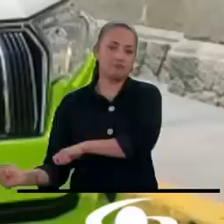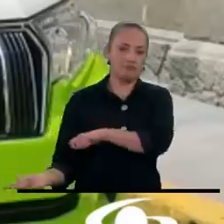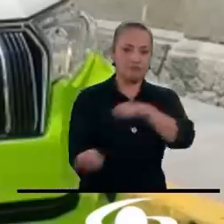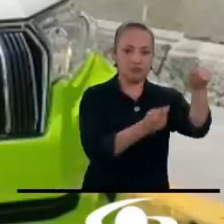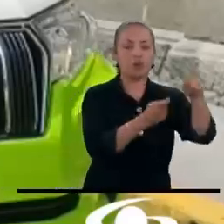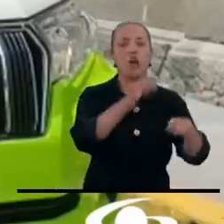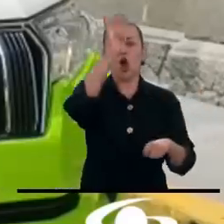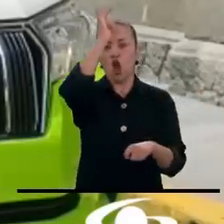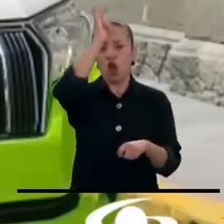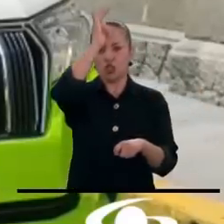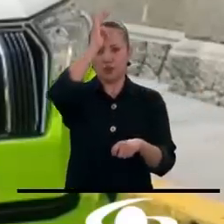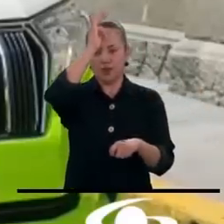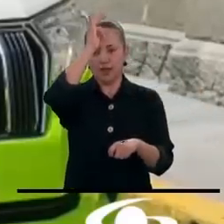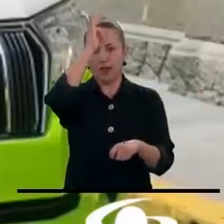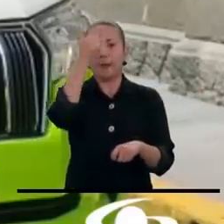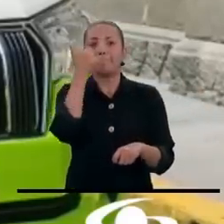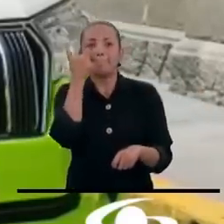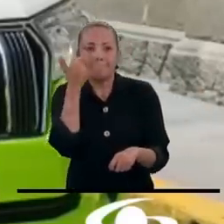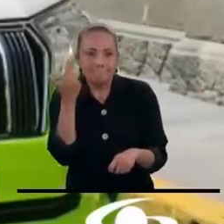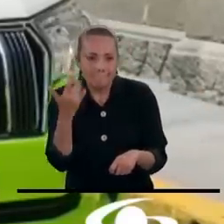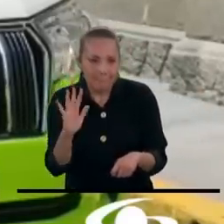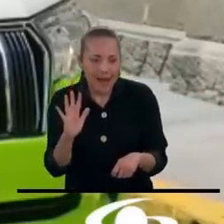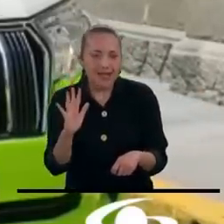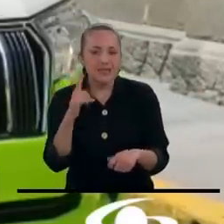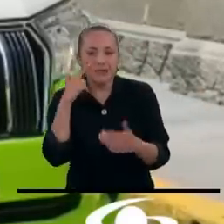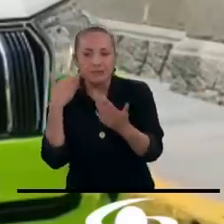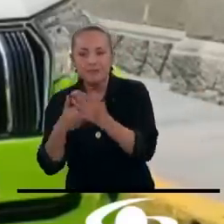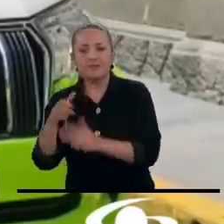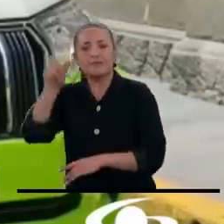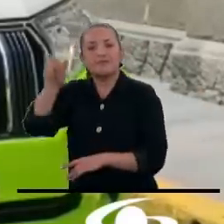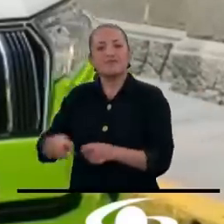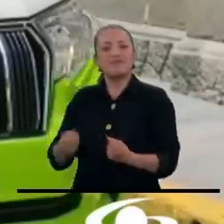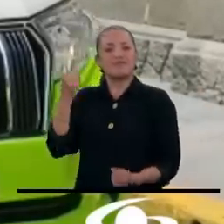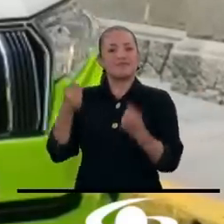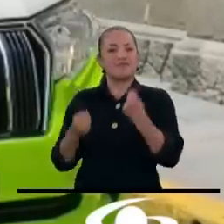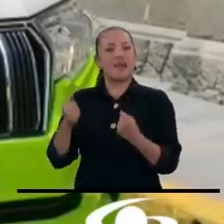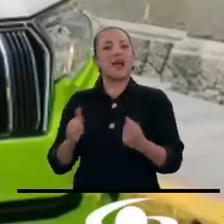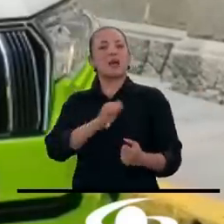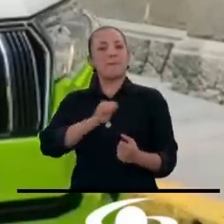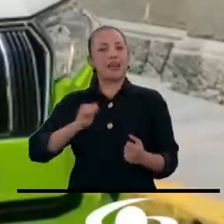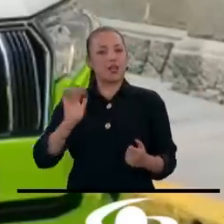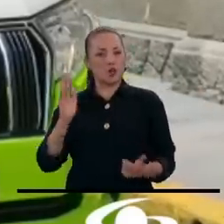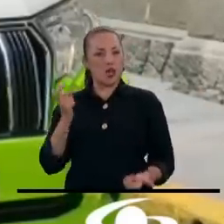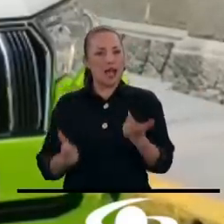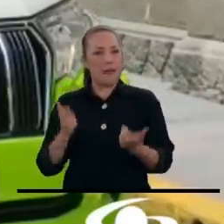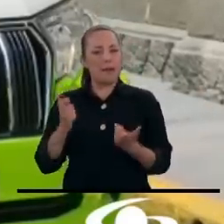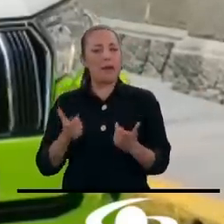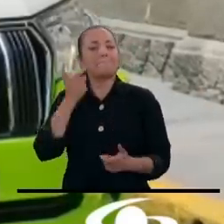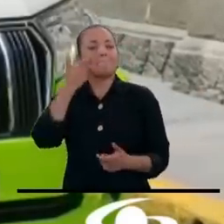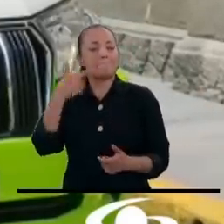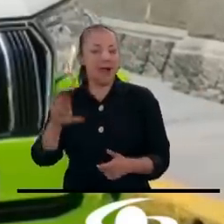asistencial, donde al parecer se verifica el conductor del vehículo particular está en aparente estado de embriaguez.